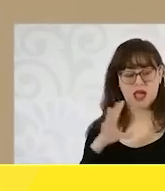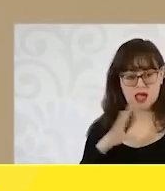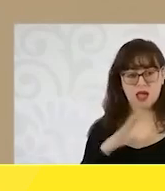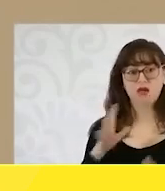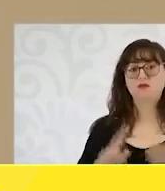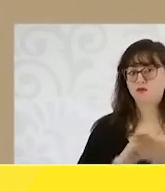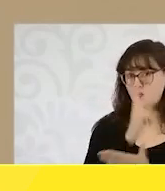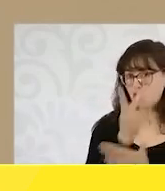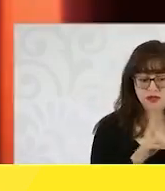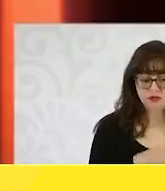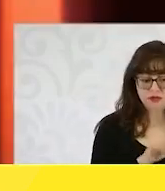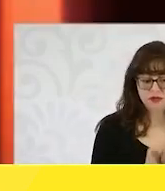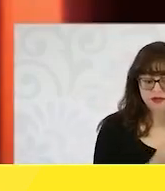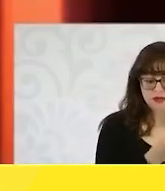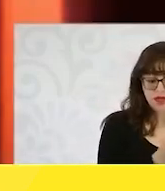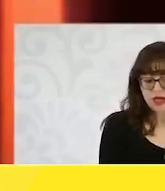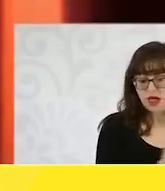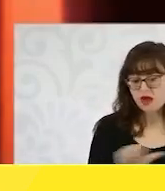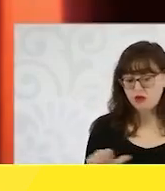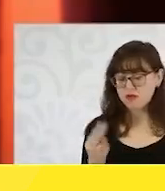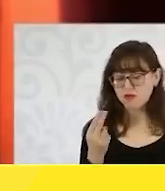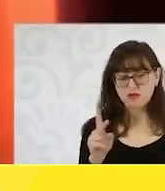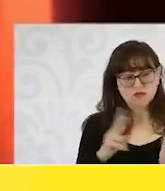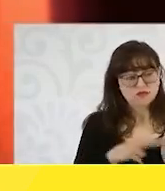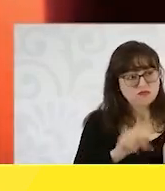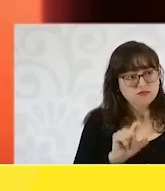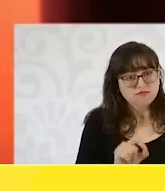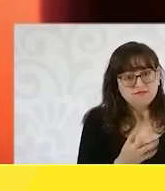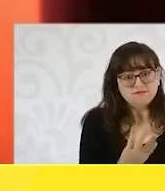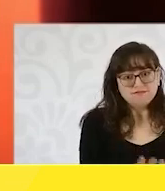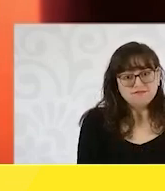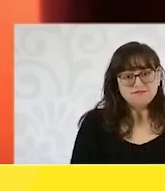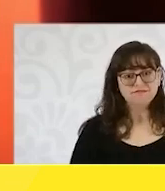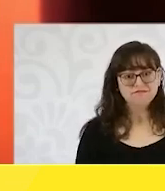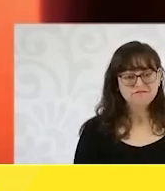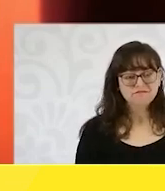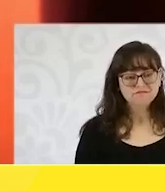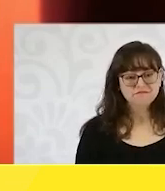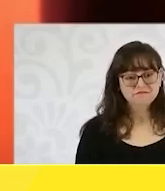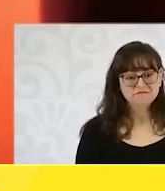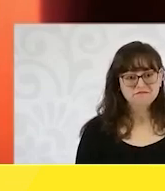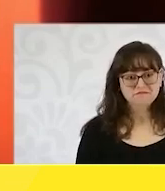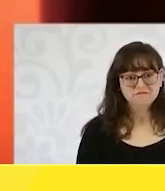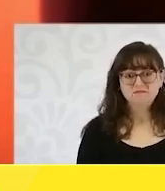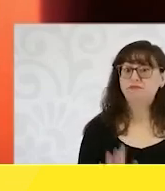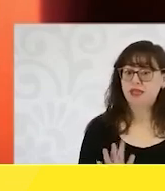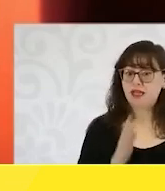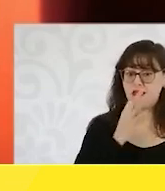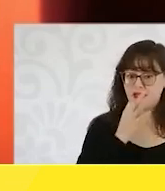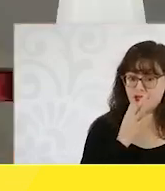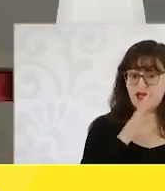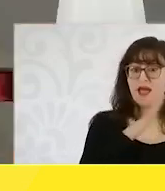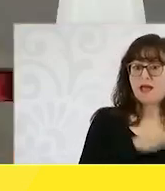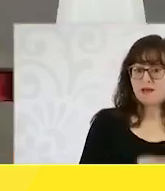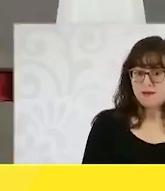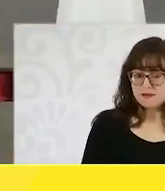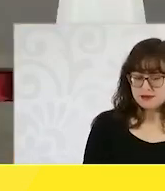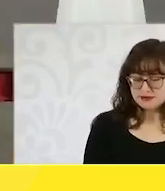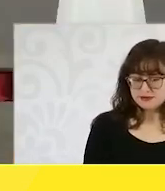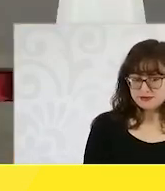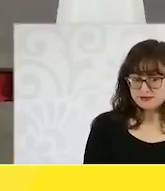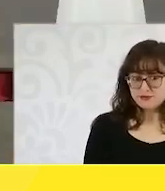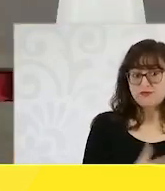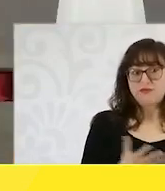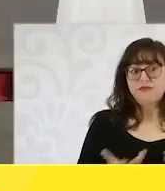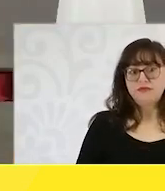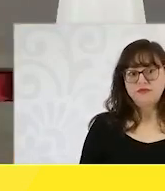mandatario estadounidense al anunciar que va a imponer aranceles del 25% a todos los productos importados de México.